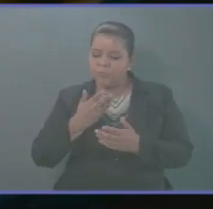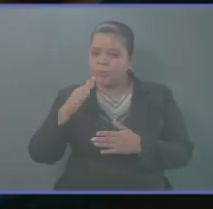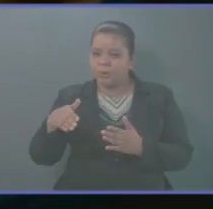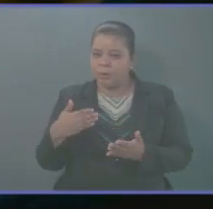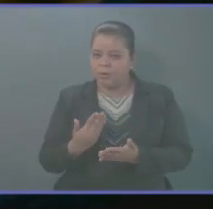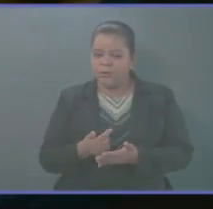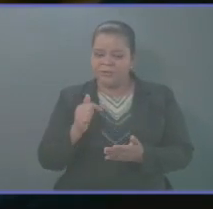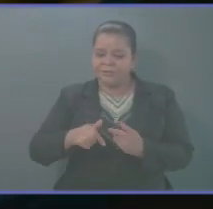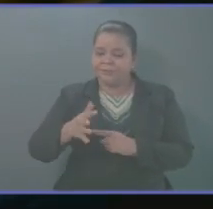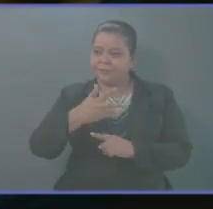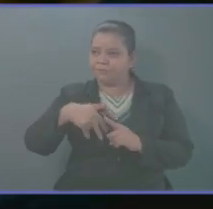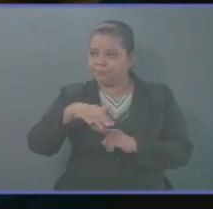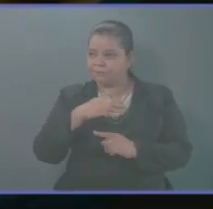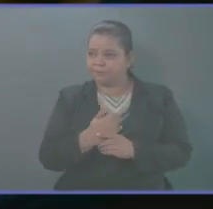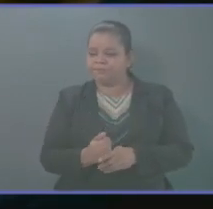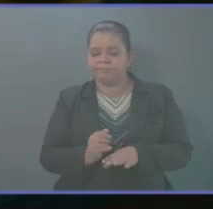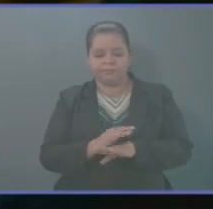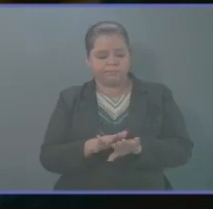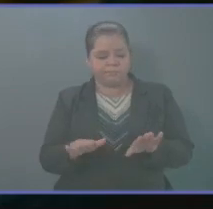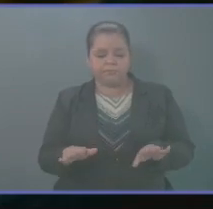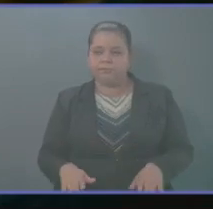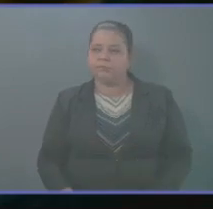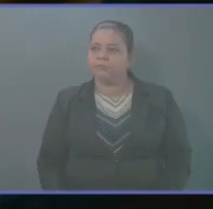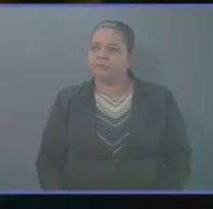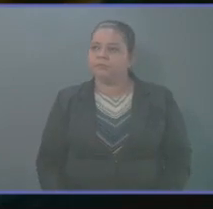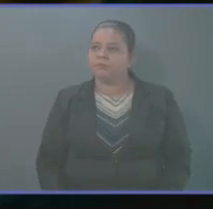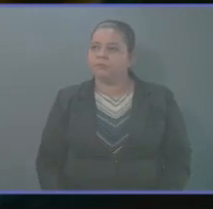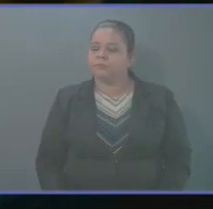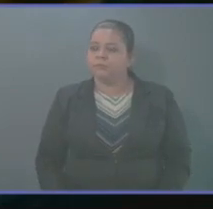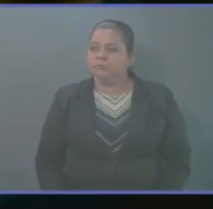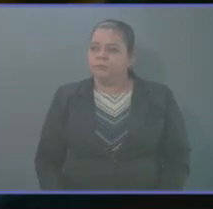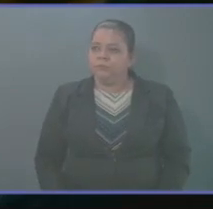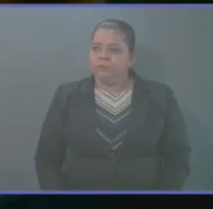a esa situación. Solamente, Presidenta.